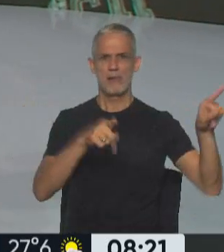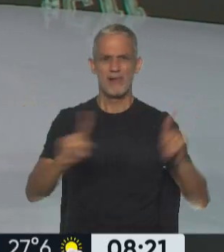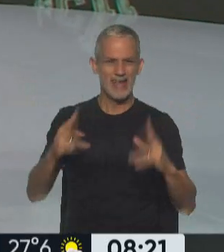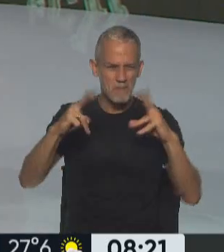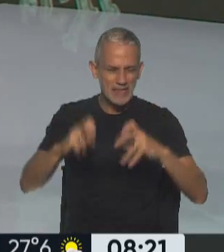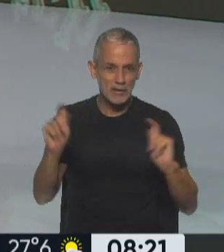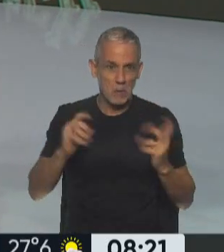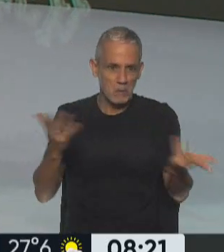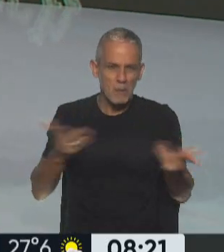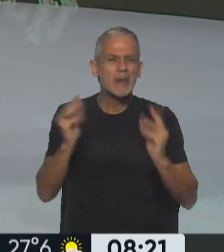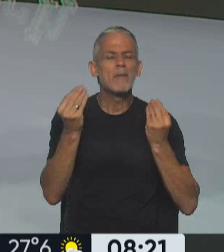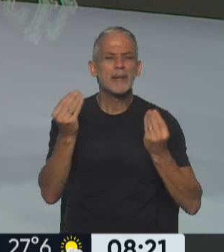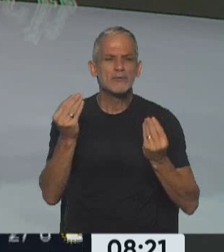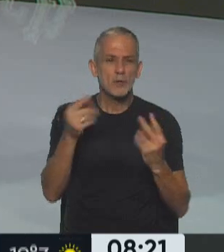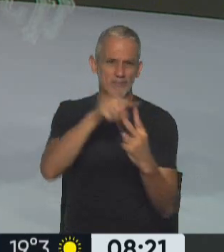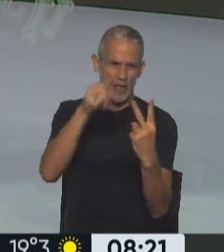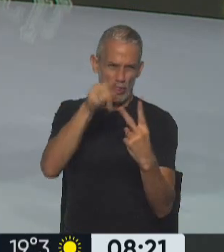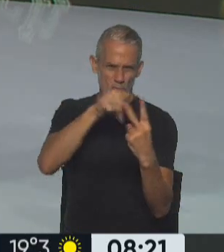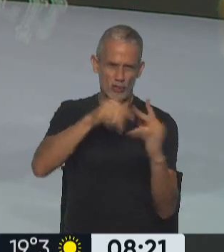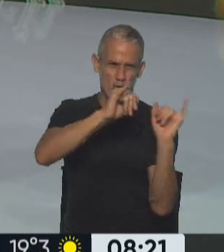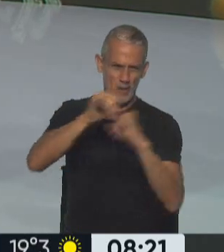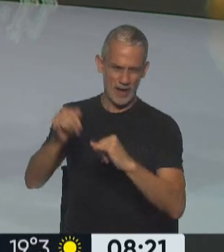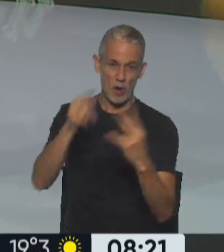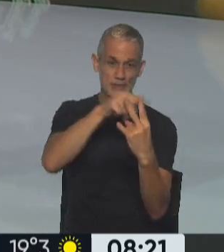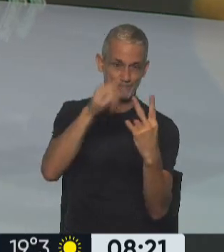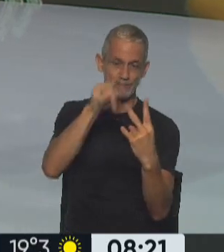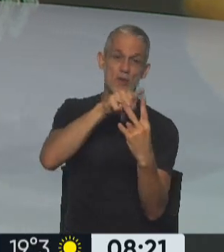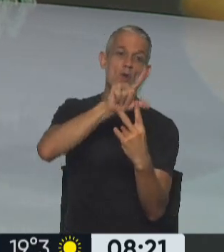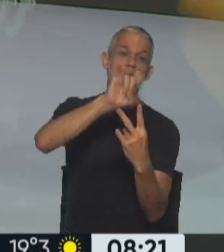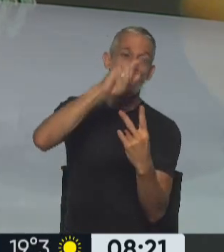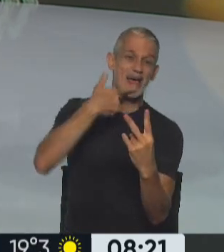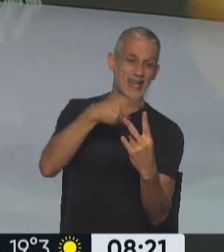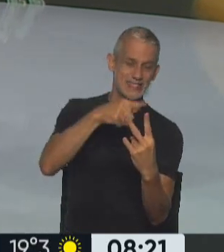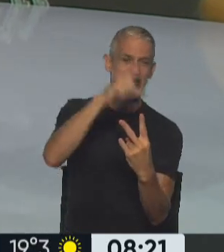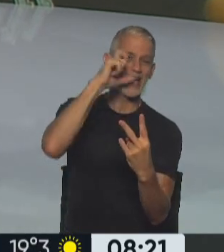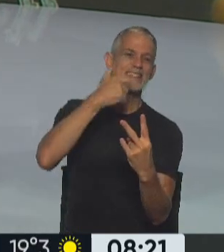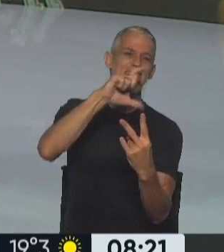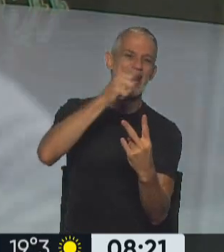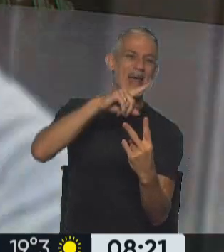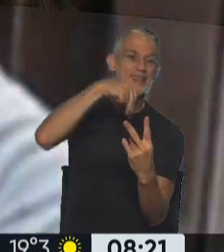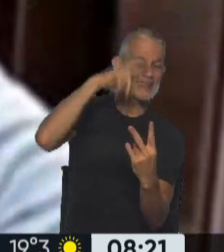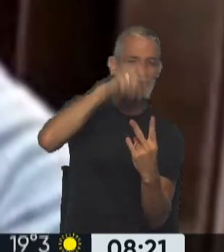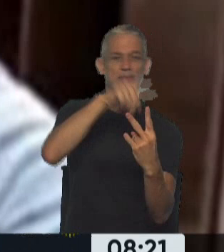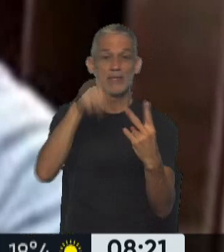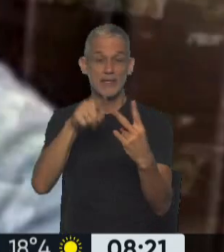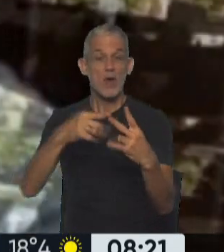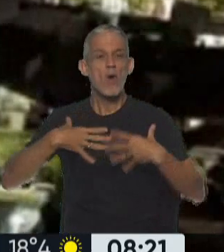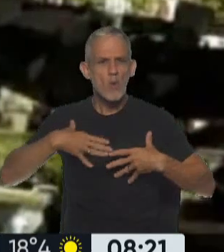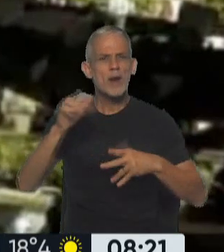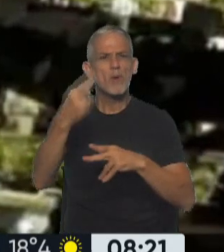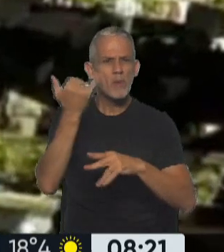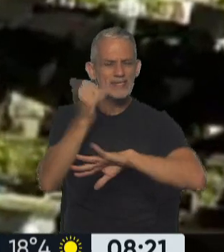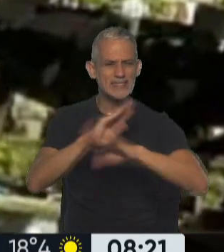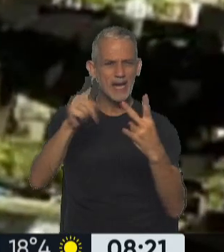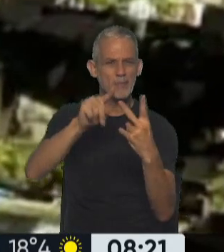a propósito de lo que pasó en realidad con dos jóvenes. Por un lado, Lucas Escalante, pero bueno, sabemos también que se encontró el cuerpo